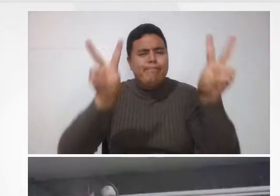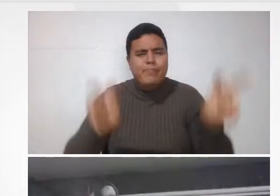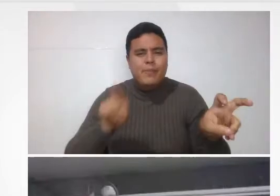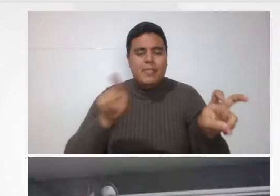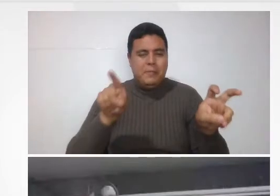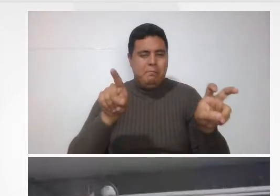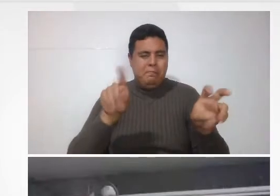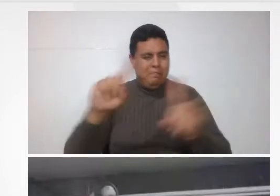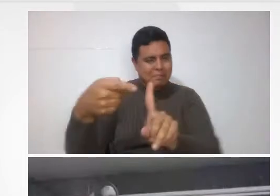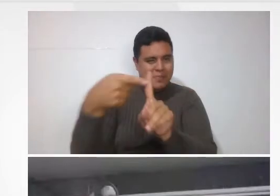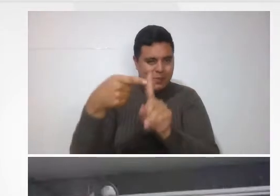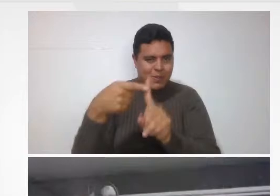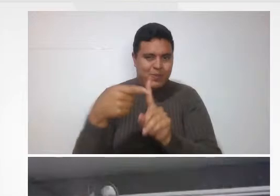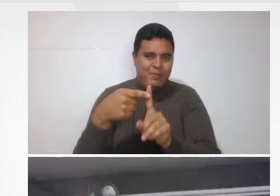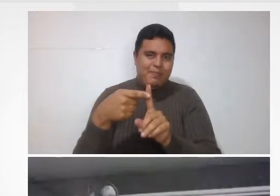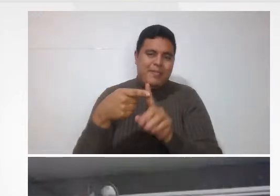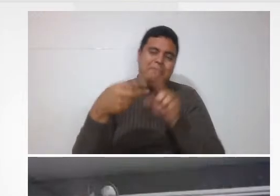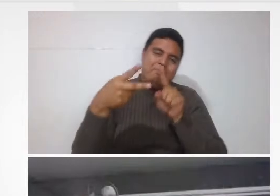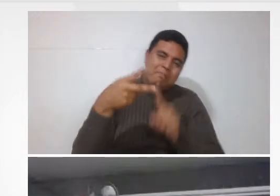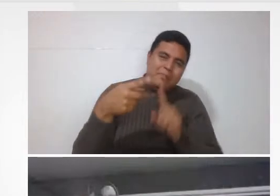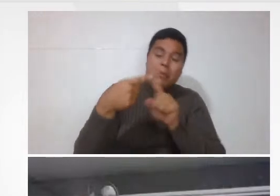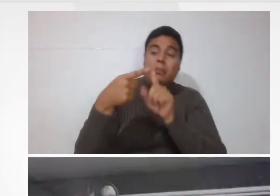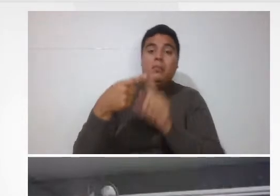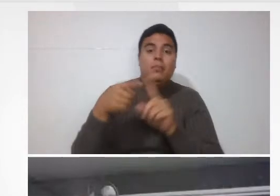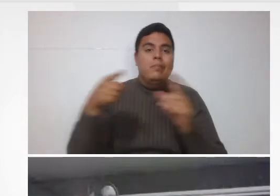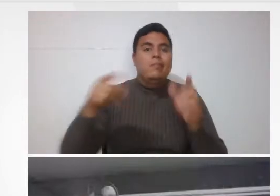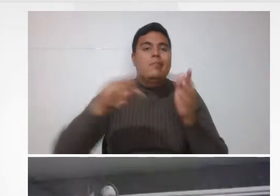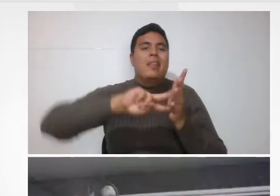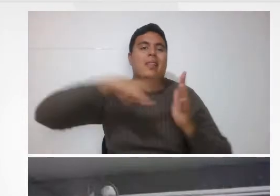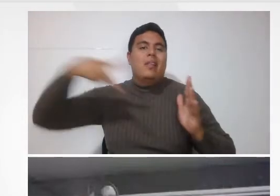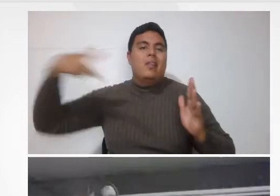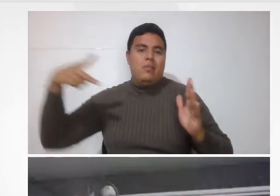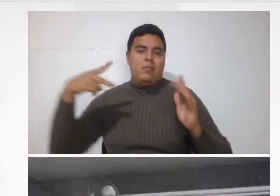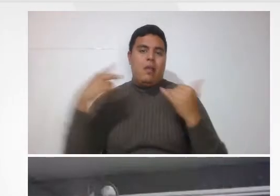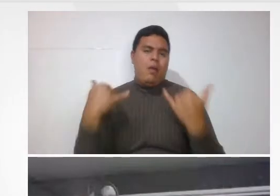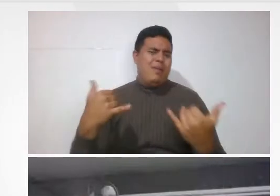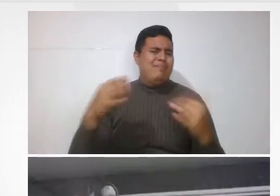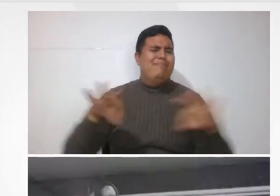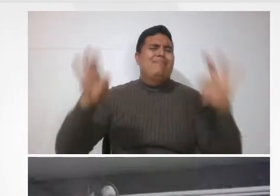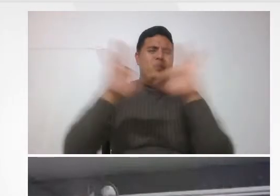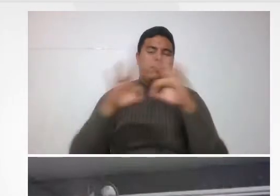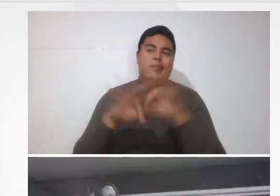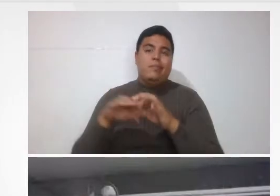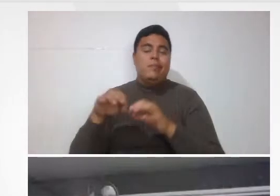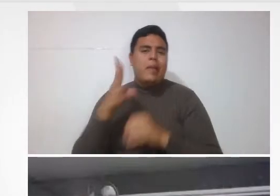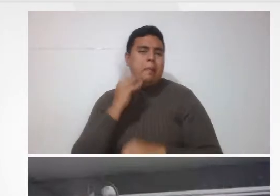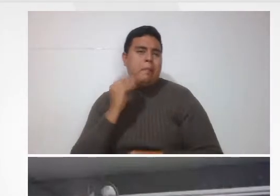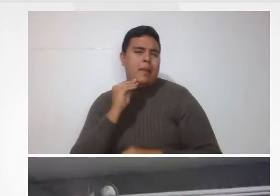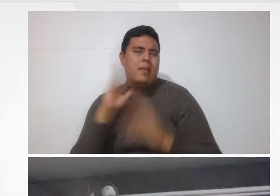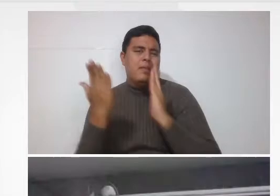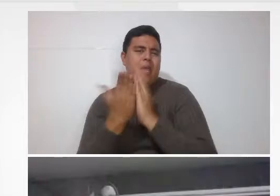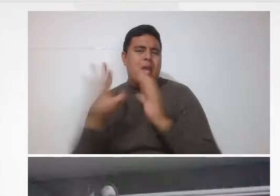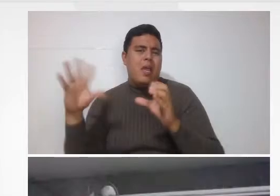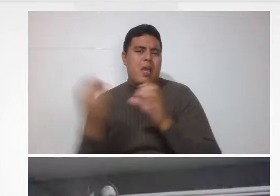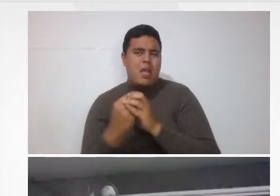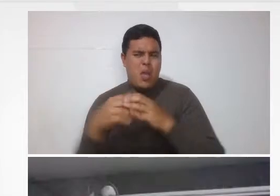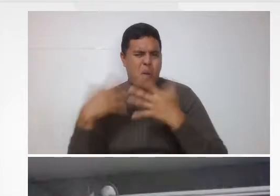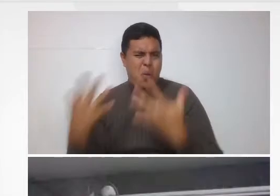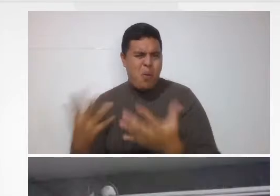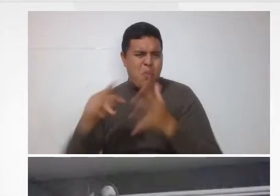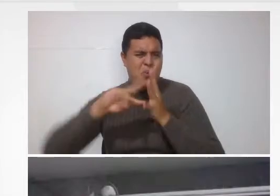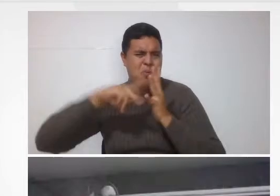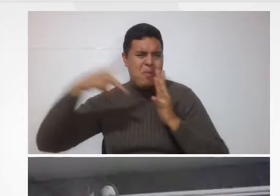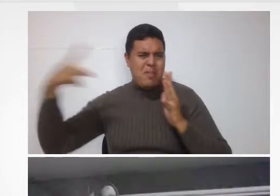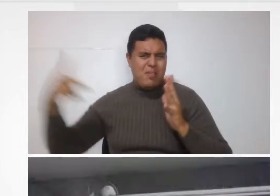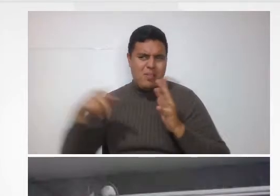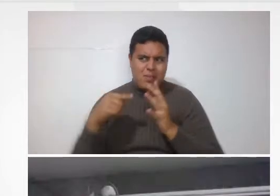hay dos cositas que quiero mencionar ahora. La parte de tecnología, que es vital también en esa parte de educación inclusiva y en esa experiencia significativa. Y